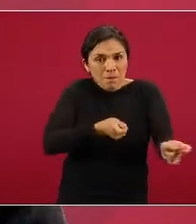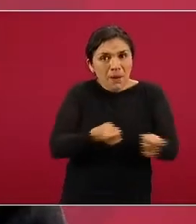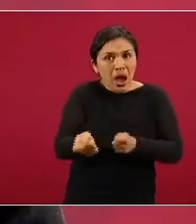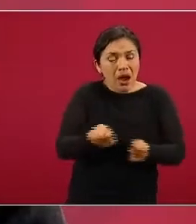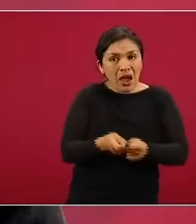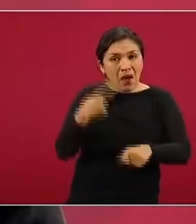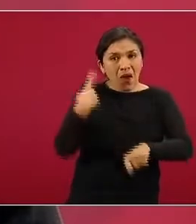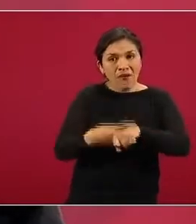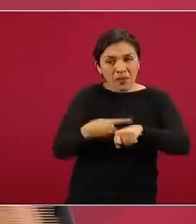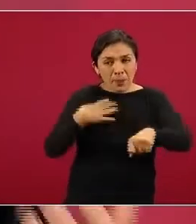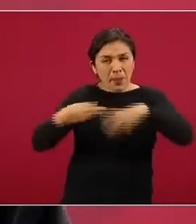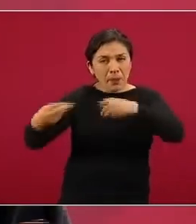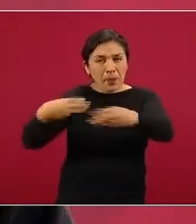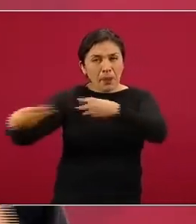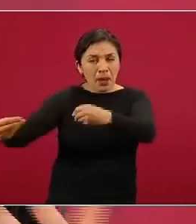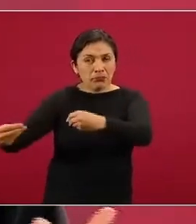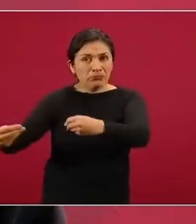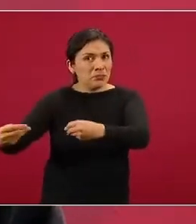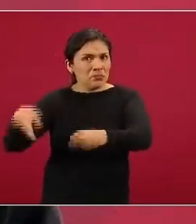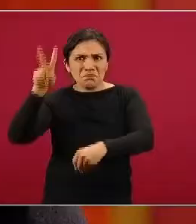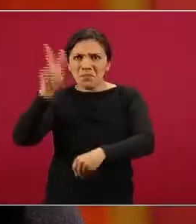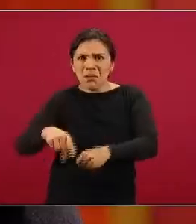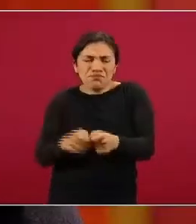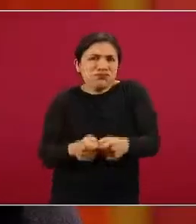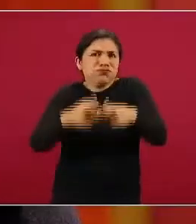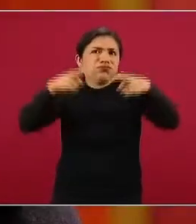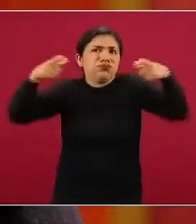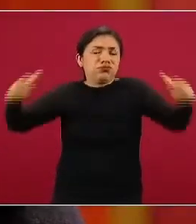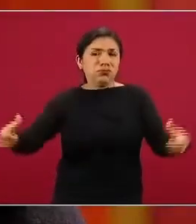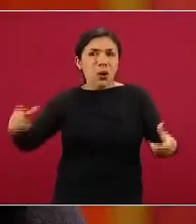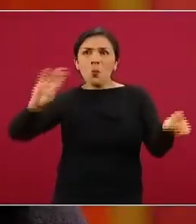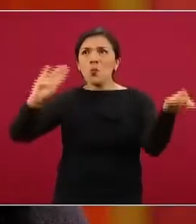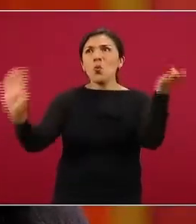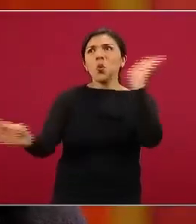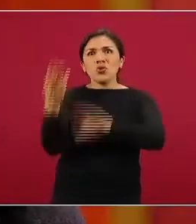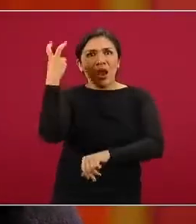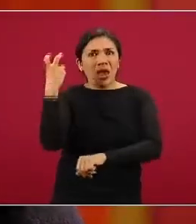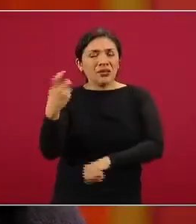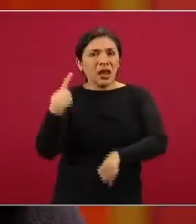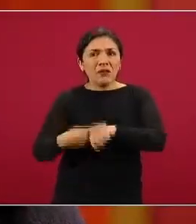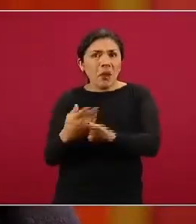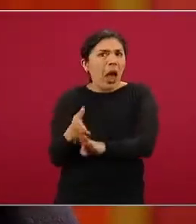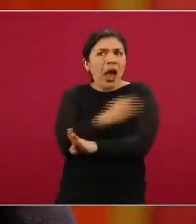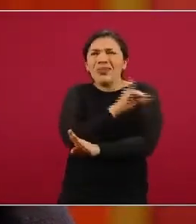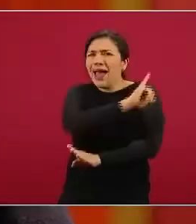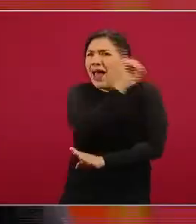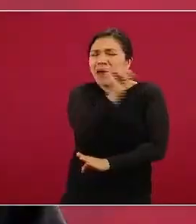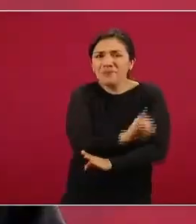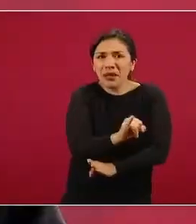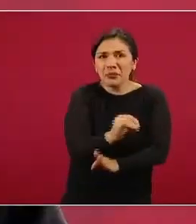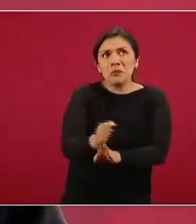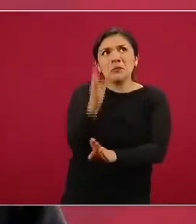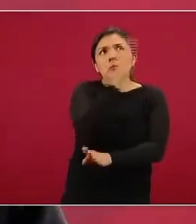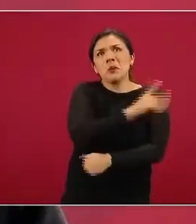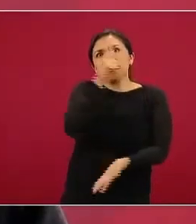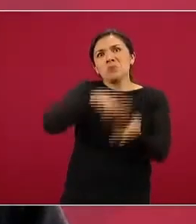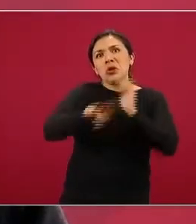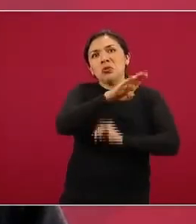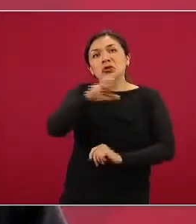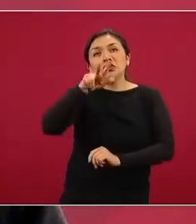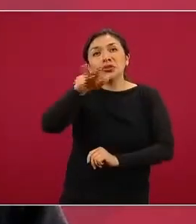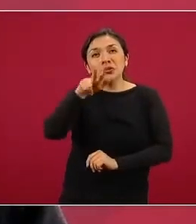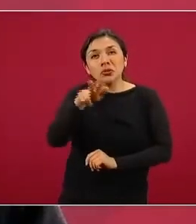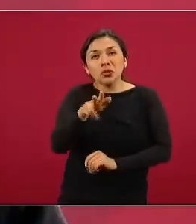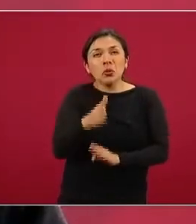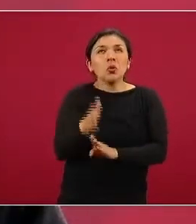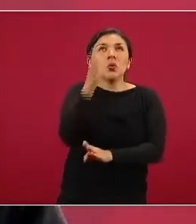una epidemia inconmensurable, una pandemia como esta, que no tenía precedente desde 1918, cuando se